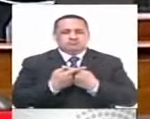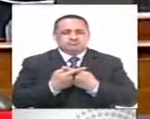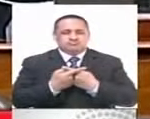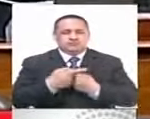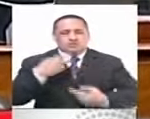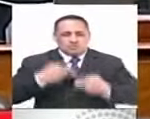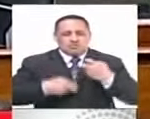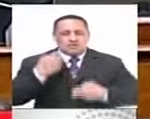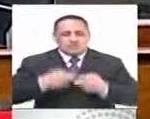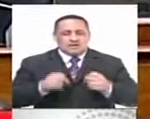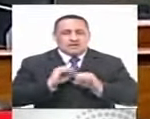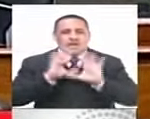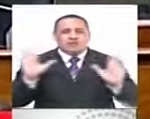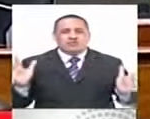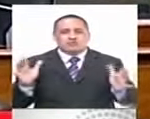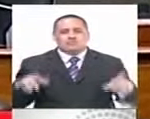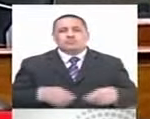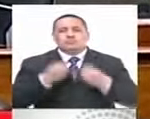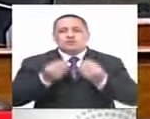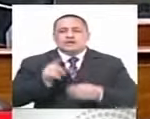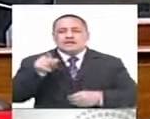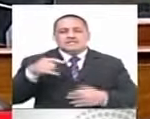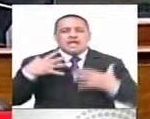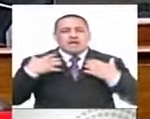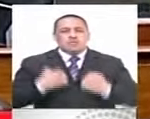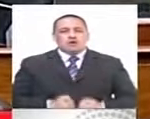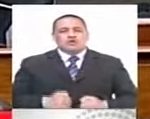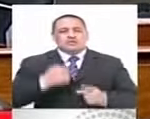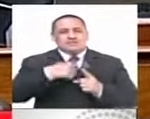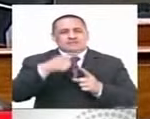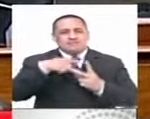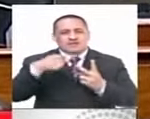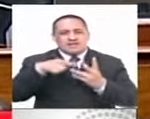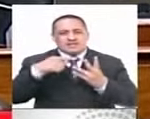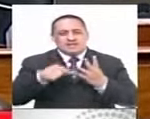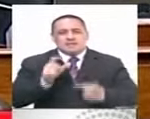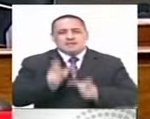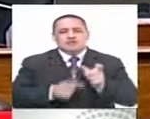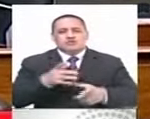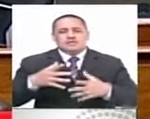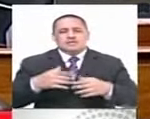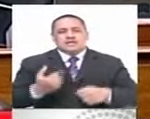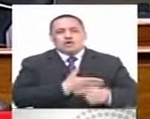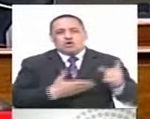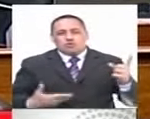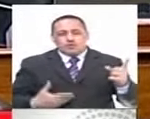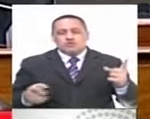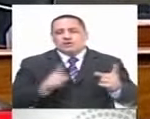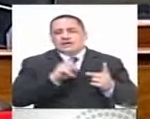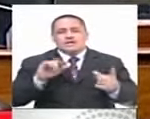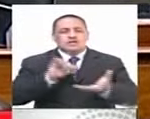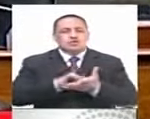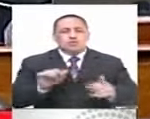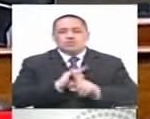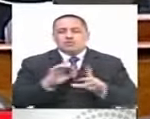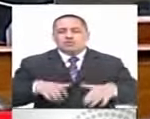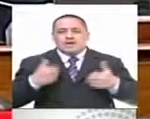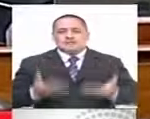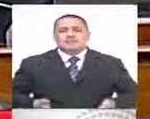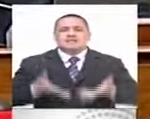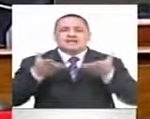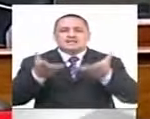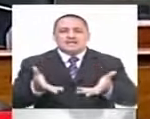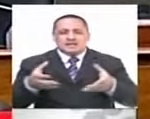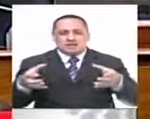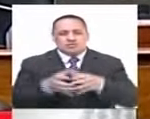clarísimos conflictos de intereses porque ha sido abogado de personas ligadas al gobierno, que no podemos permitir entregarle la cartera